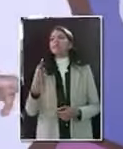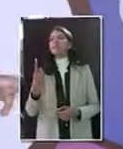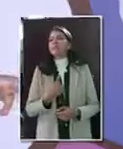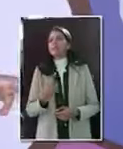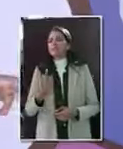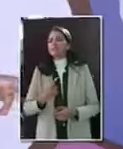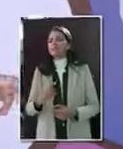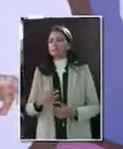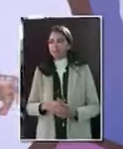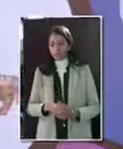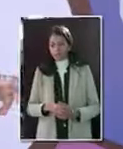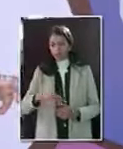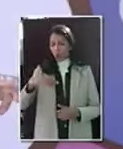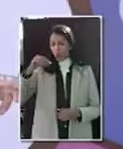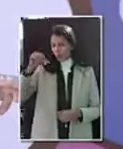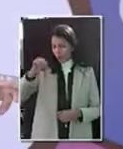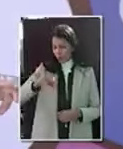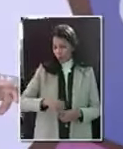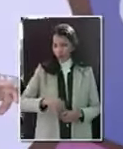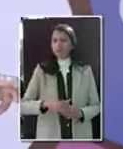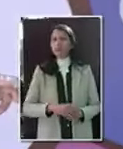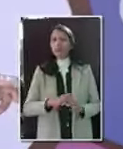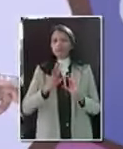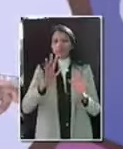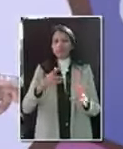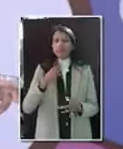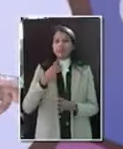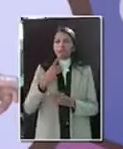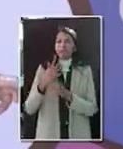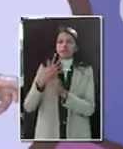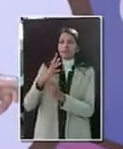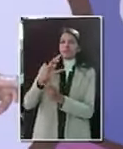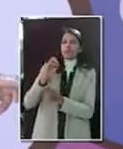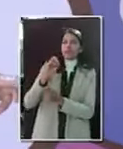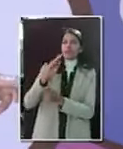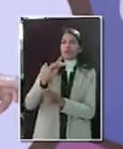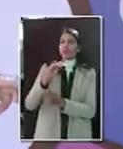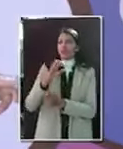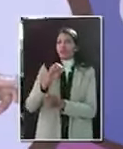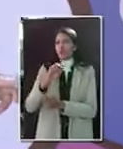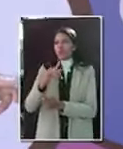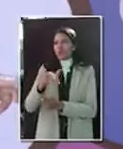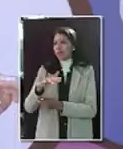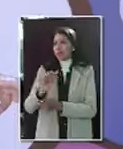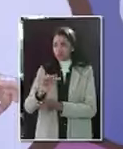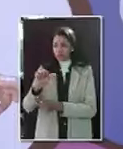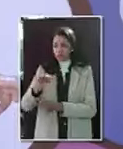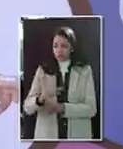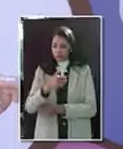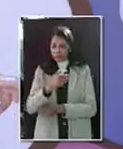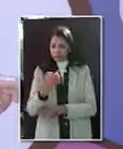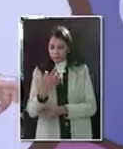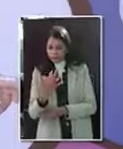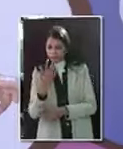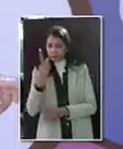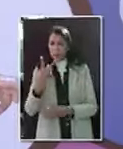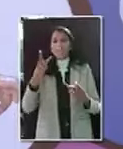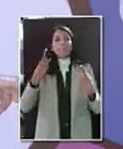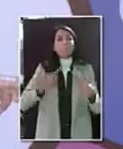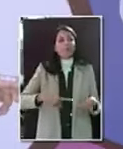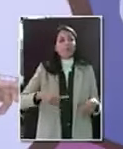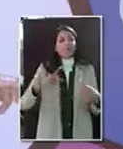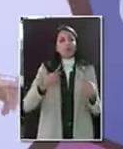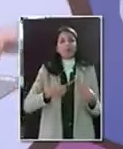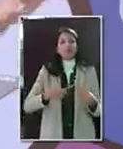Este viernes el gobernador de Michoacán, Alfredo Ramírez Bedoya, entregó apoyos del programa de pensiones para el bienestar para personas con discapacidad. En el